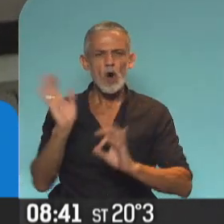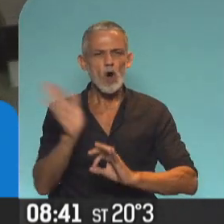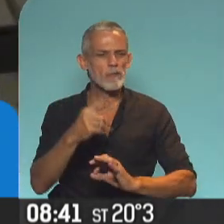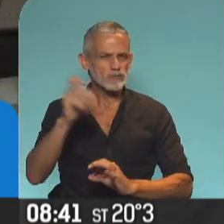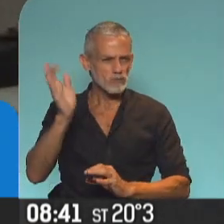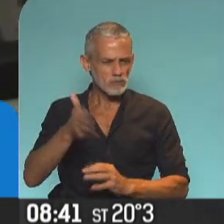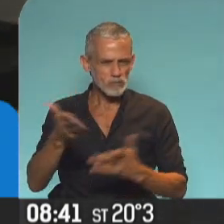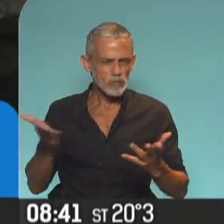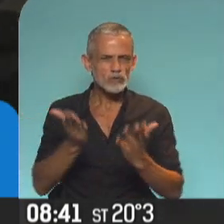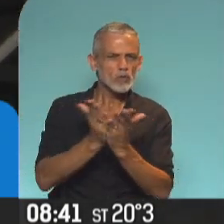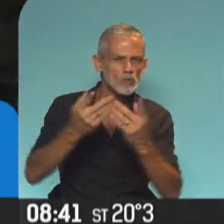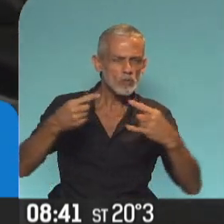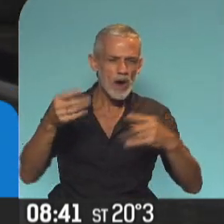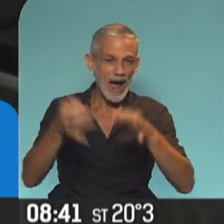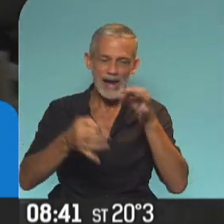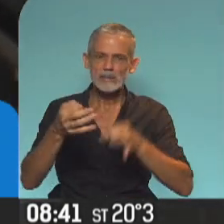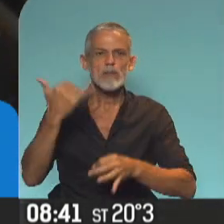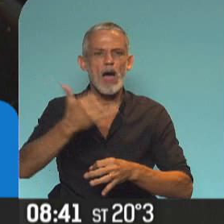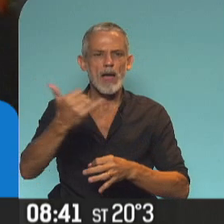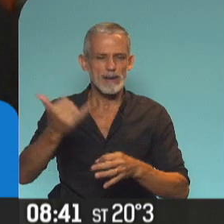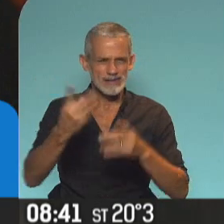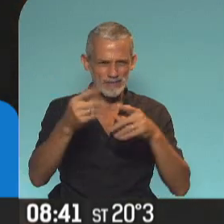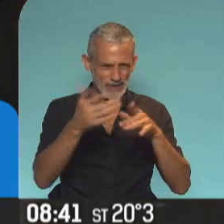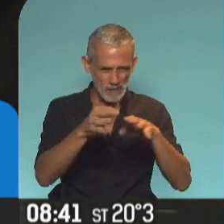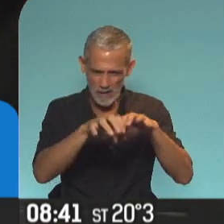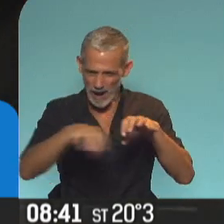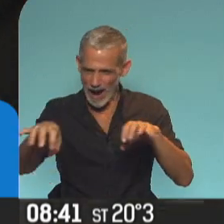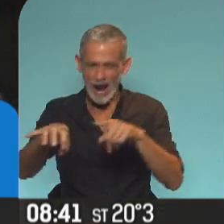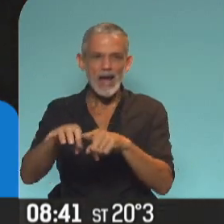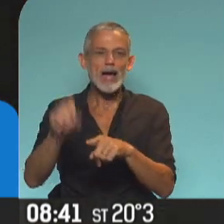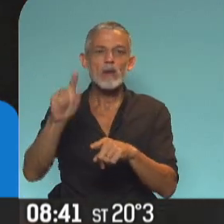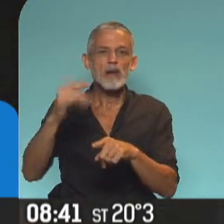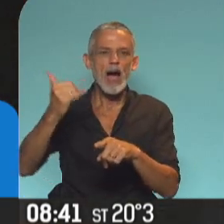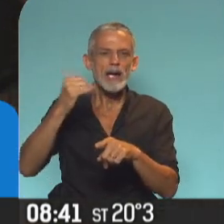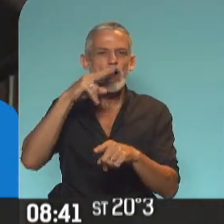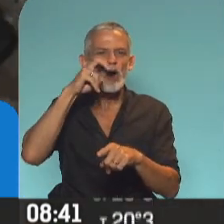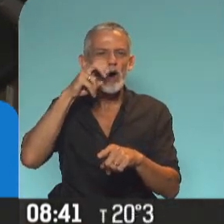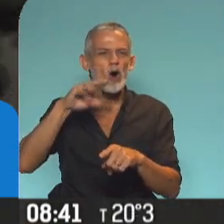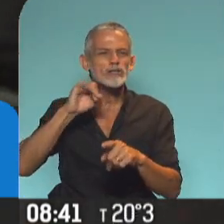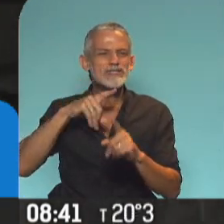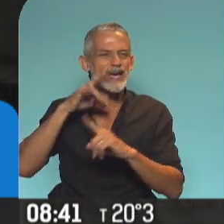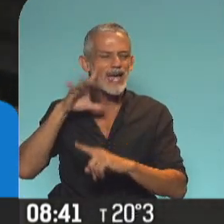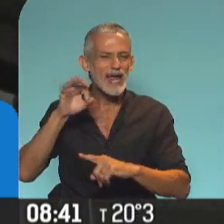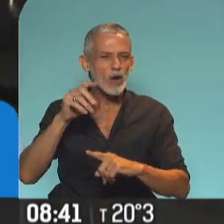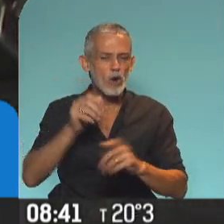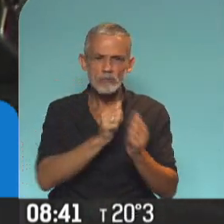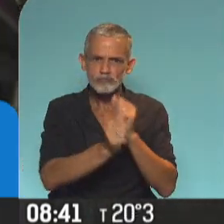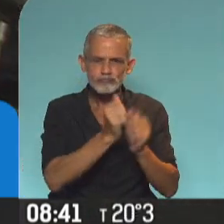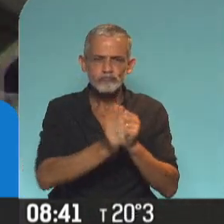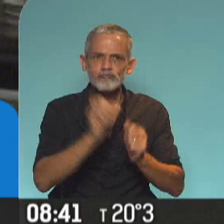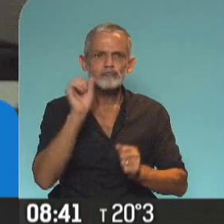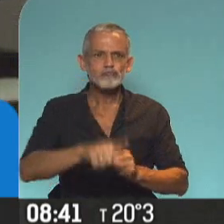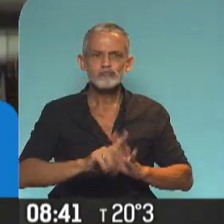tipo de estudio que haya que hacer y también tienen un sector que genera su propio oxígeno también esto es muy importante porque sabemos que